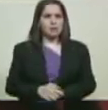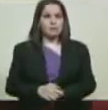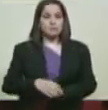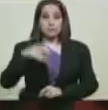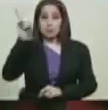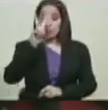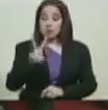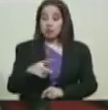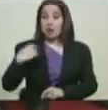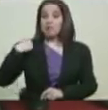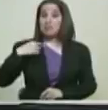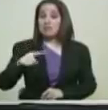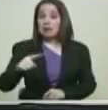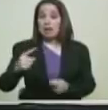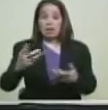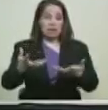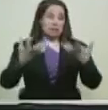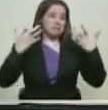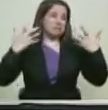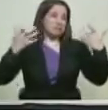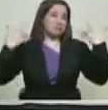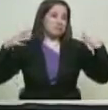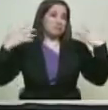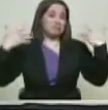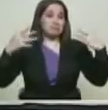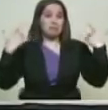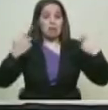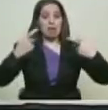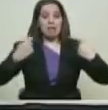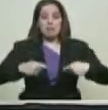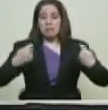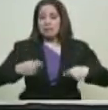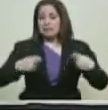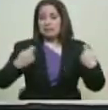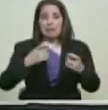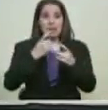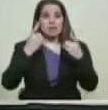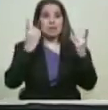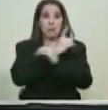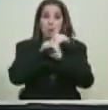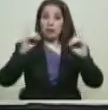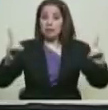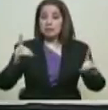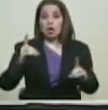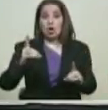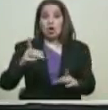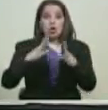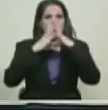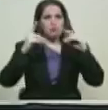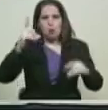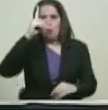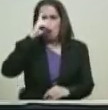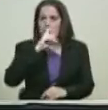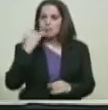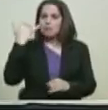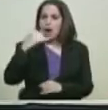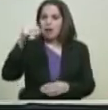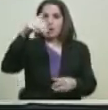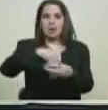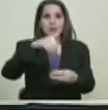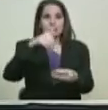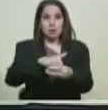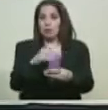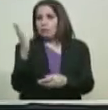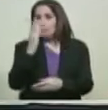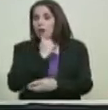Venezuela tiene exceso de democracia, porque tiene elecciones todos los años, y cuando no las tiene,